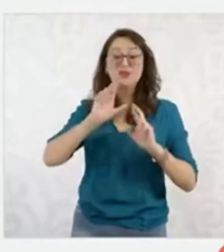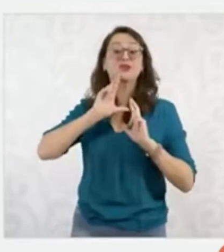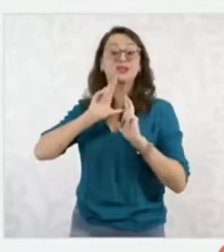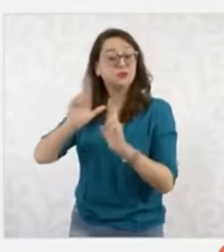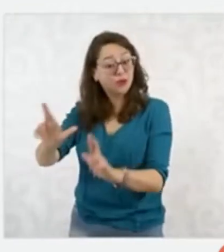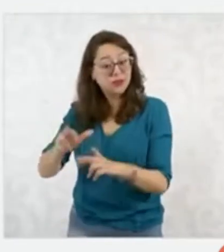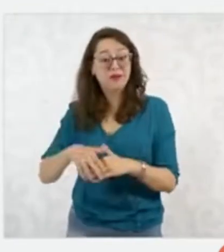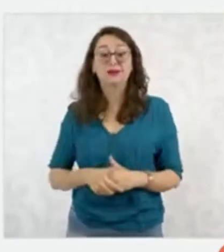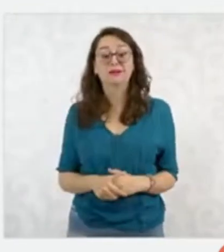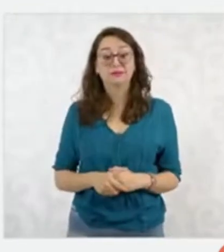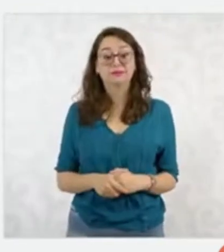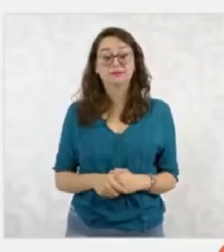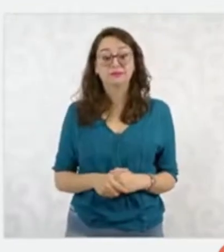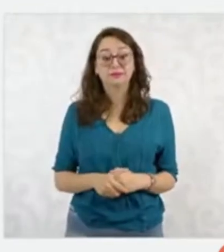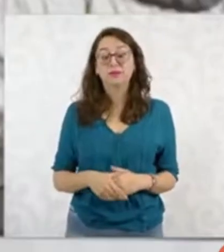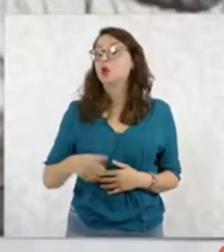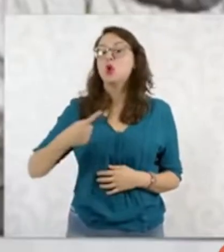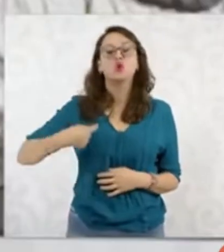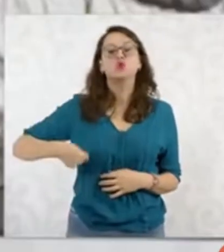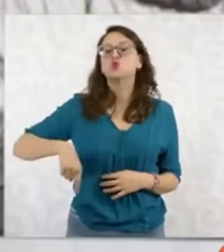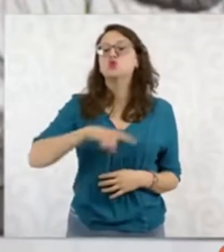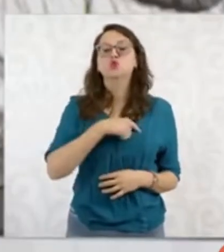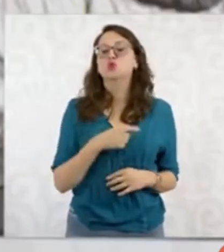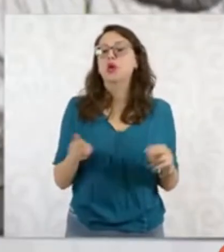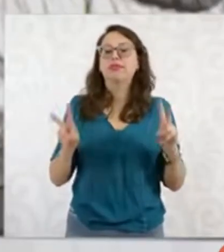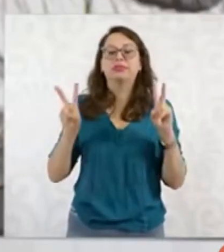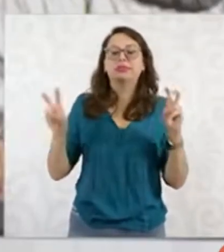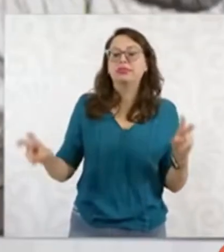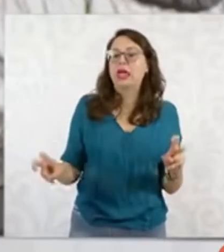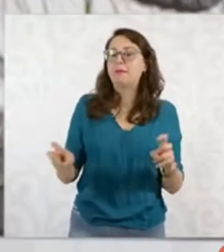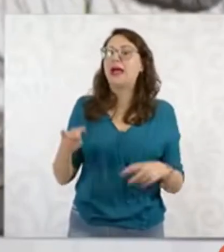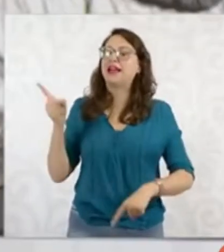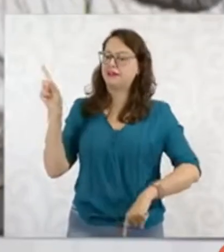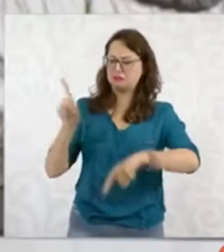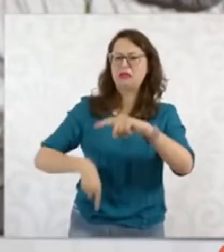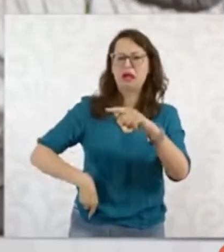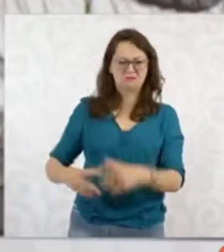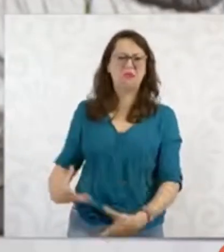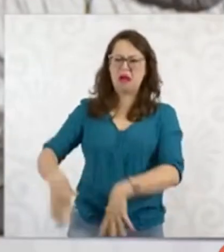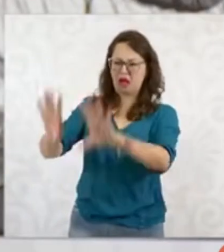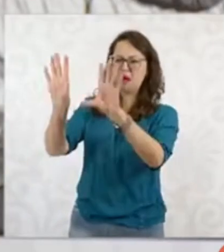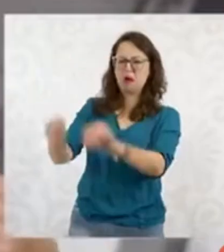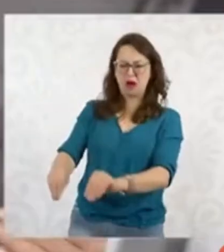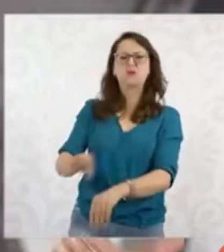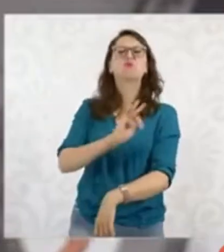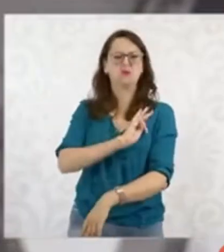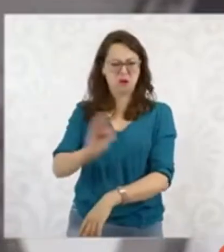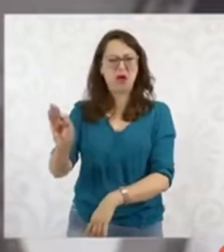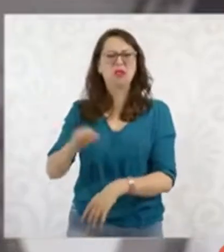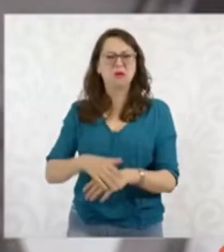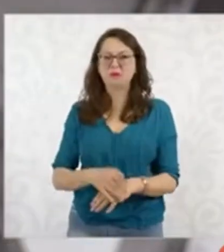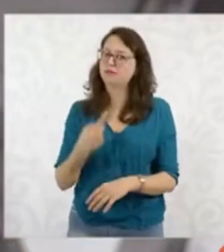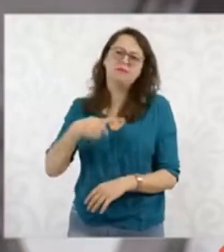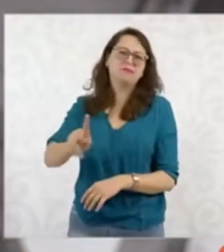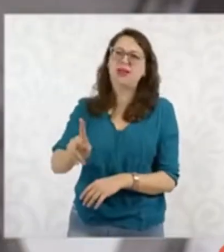nosotros no vamos a entrar a un tema de quitar concesiones, porque eso es lo que ellos quieren.